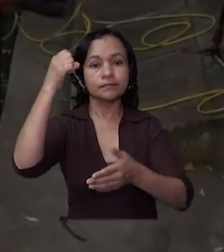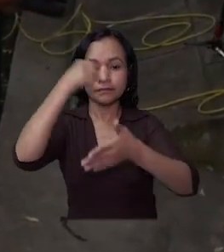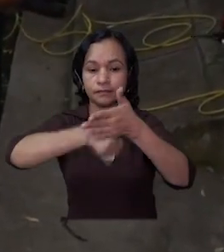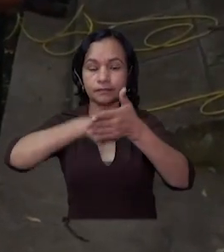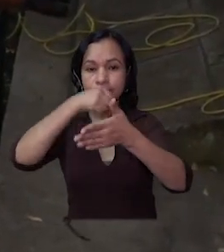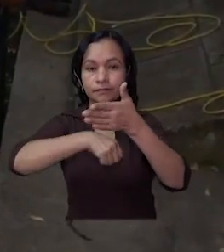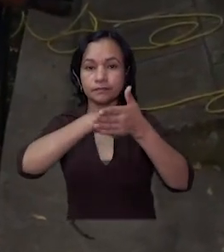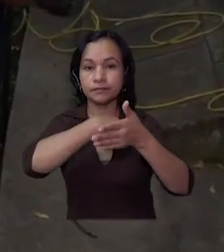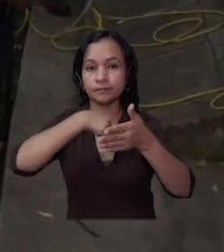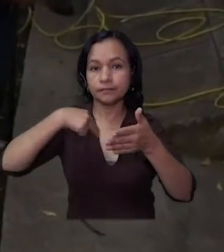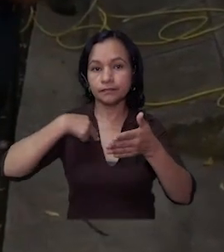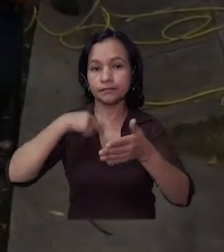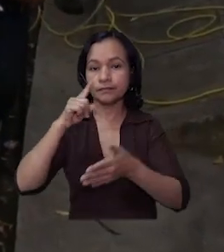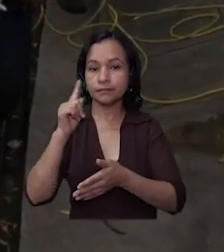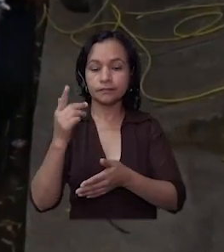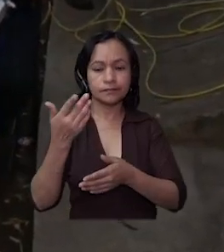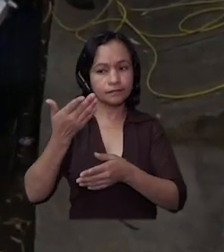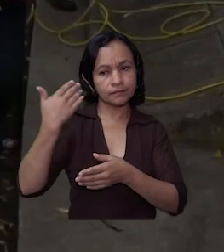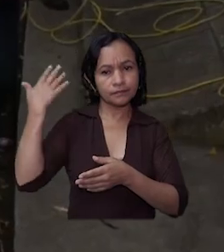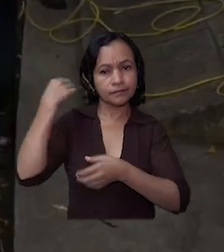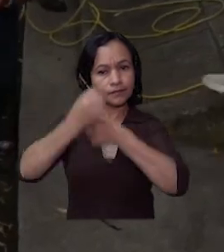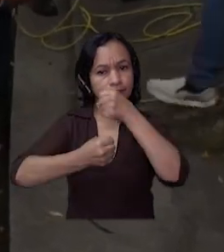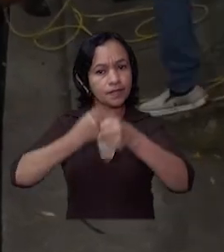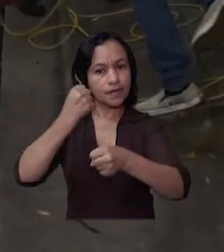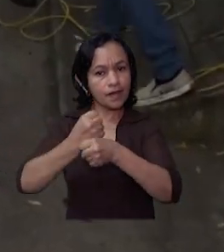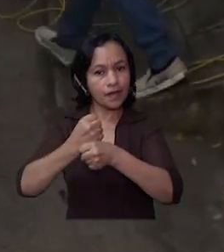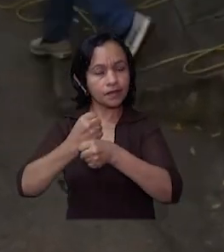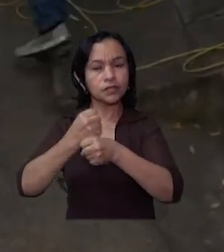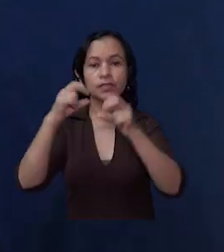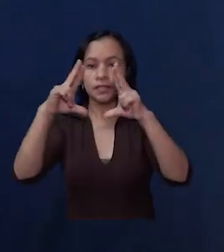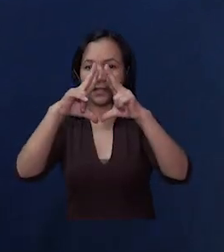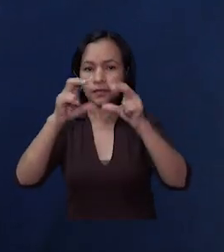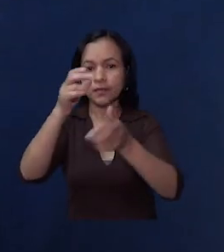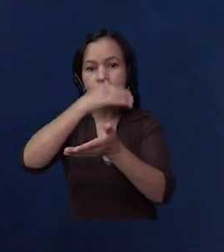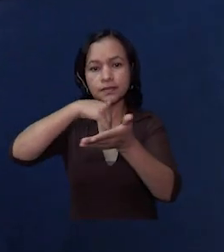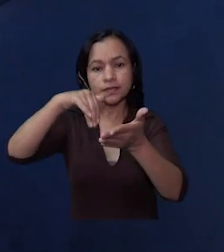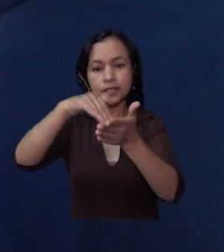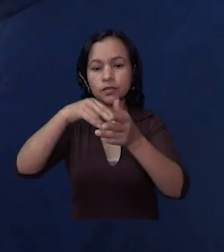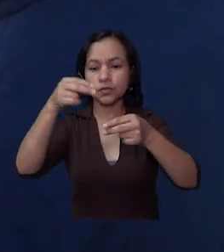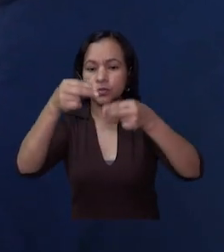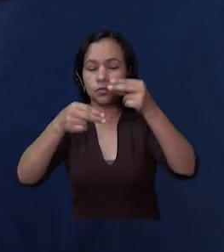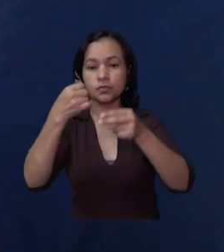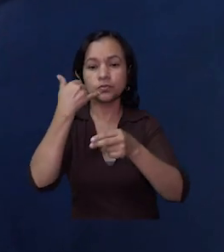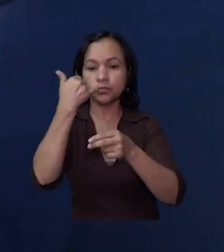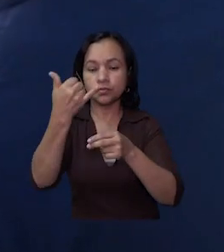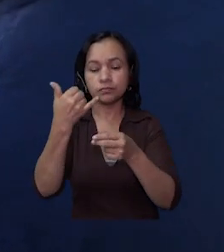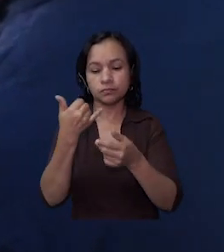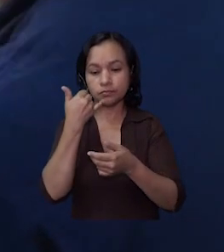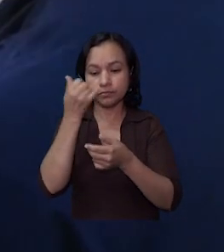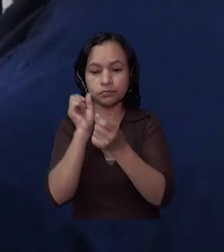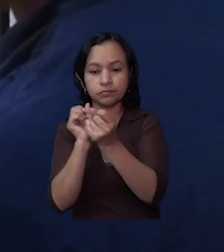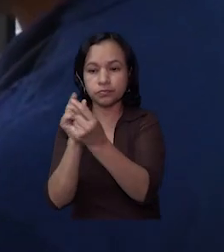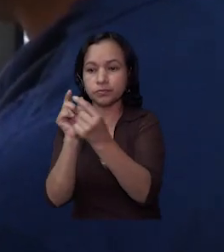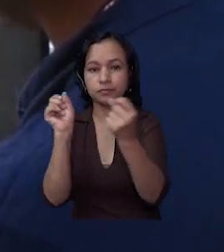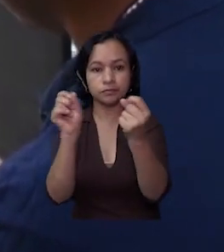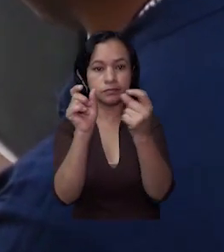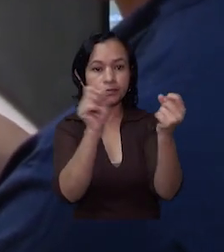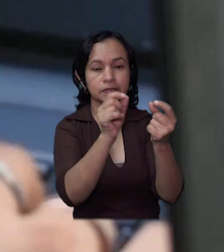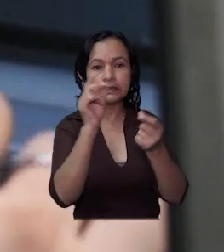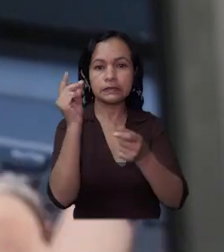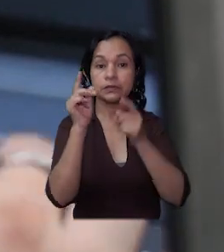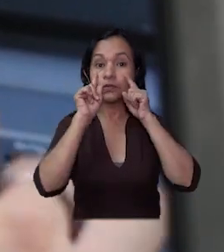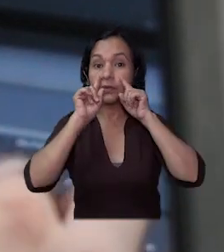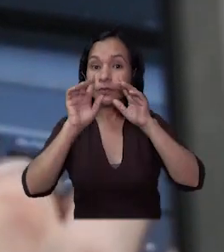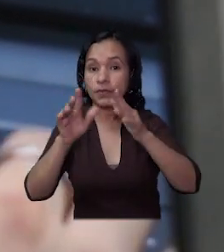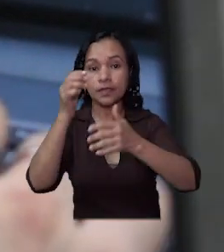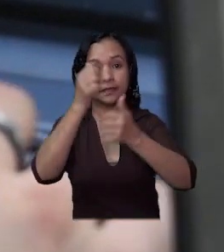avances son los esfuerzos que se realizó durante todo el año para que Nicaragua contara con un centro de datos de telecomunicaciones móviles para